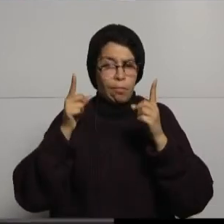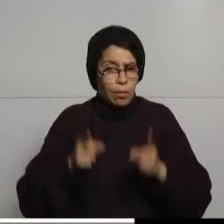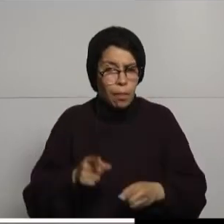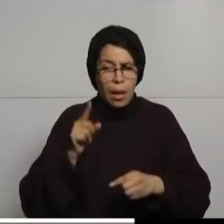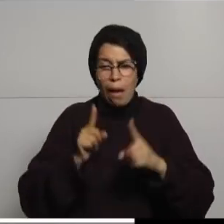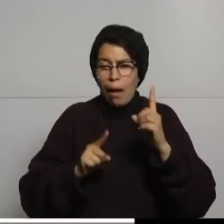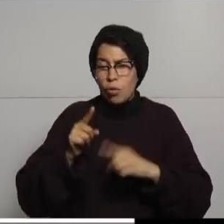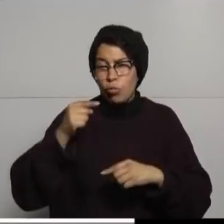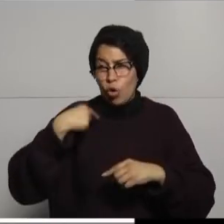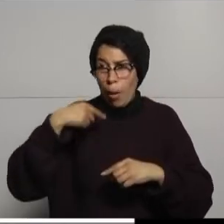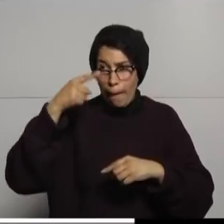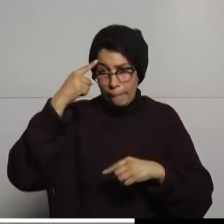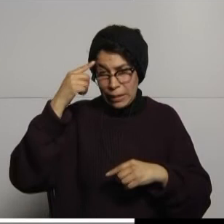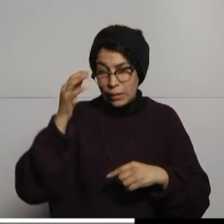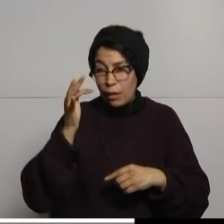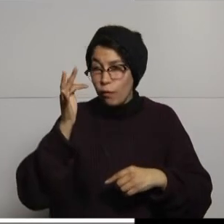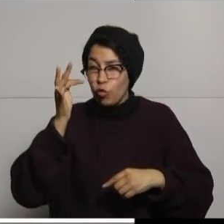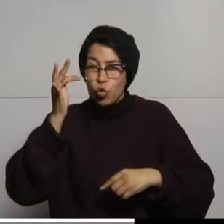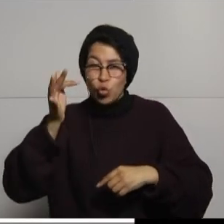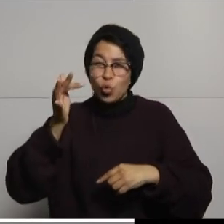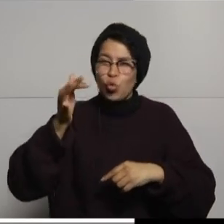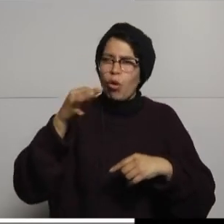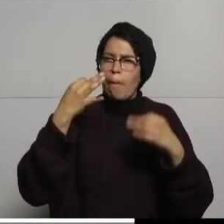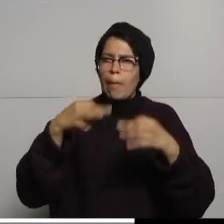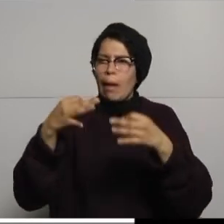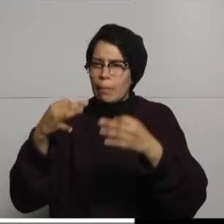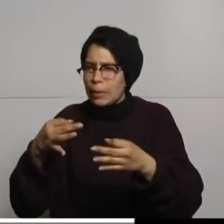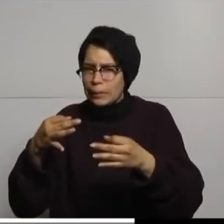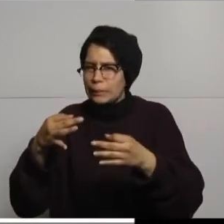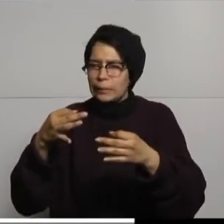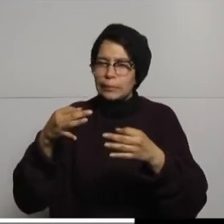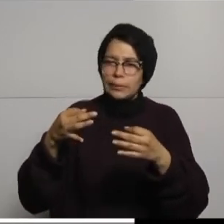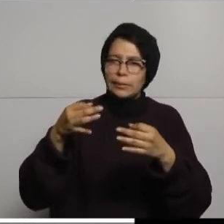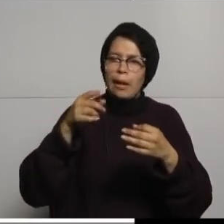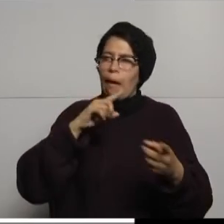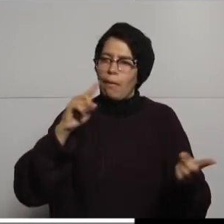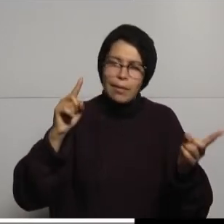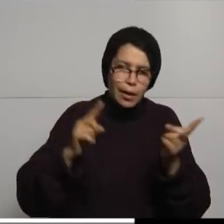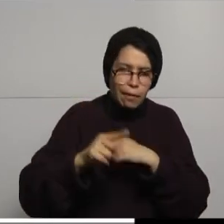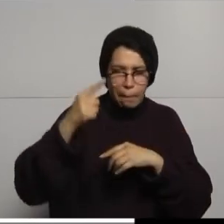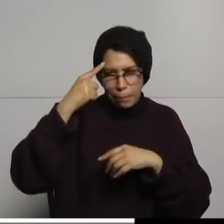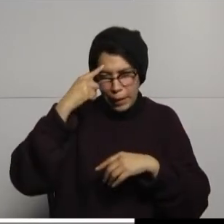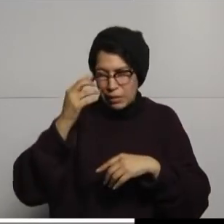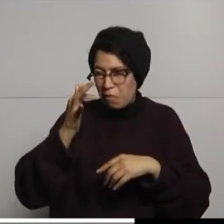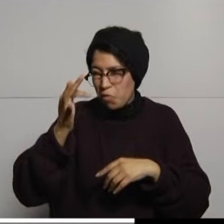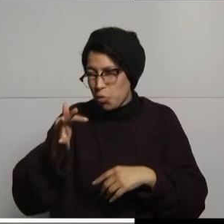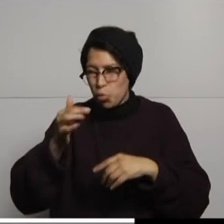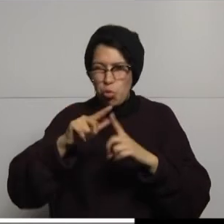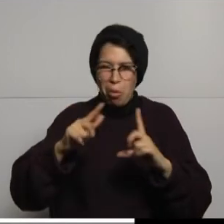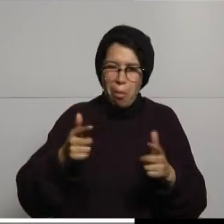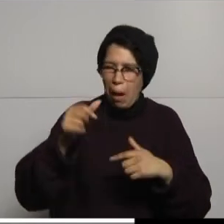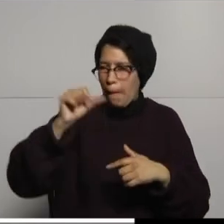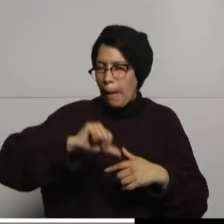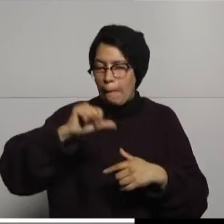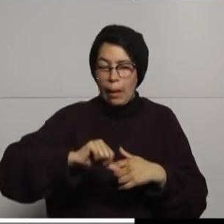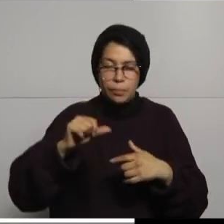desesperanza. Entonces, bueno, todo esto es lo que les decía ahora. A mí no me gusta esto del Valle del Software, ni tampoco esto de las ciudades inteligentes. Yo prefiero